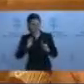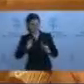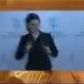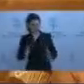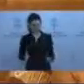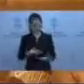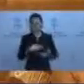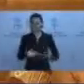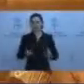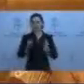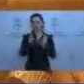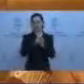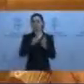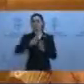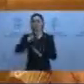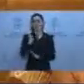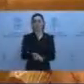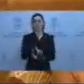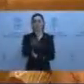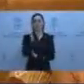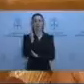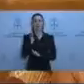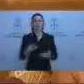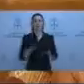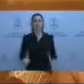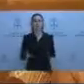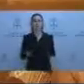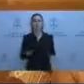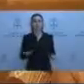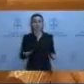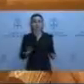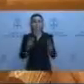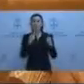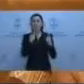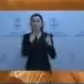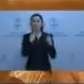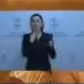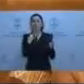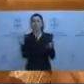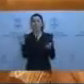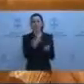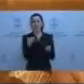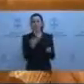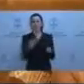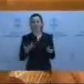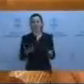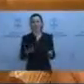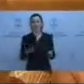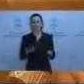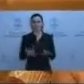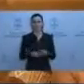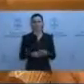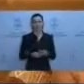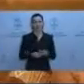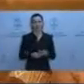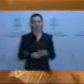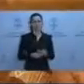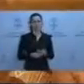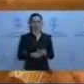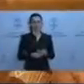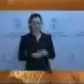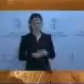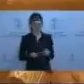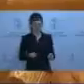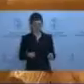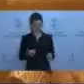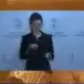Establece además la ley un procedimiento sancionador para quien incumpla estas obligaciones. Y en el caso de los altos cargos, para la instrucción